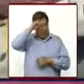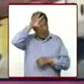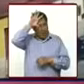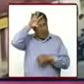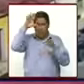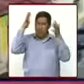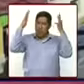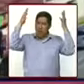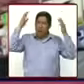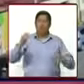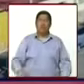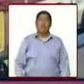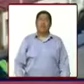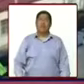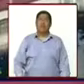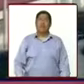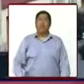turístico.